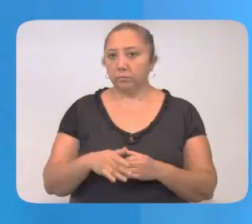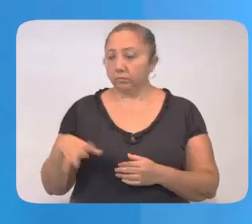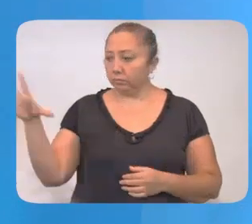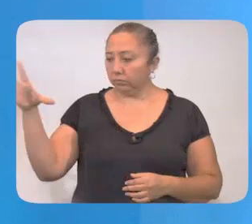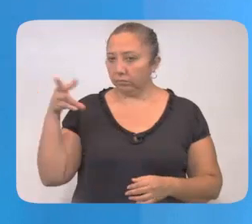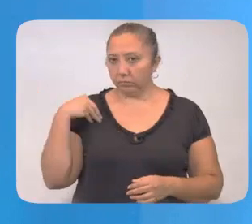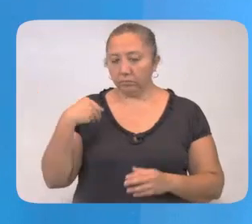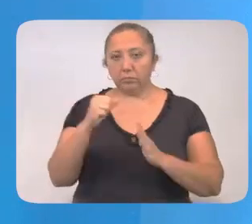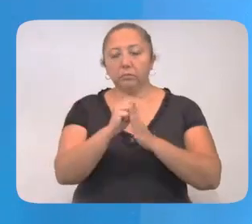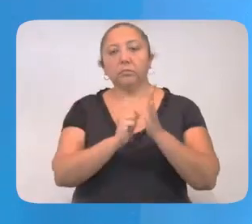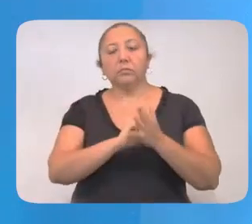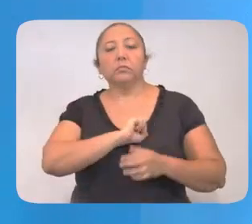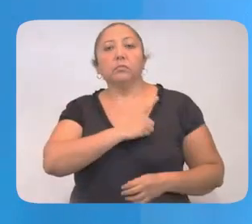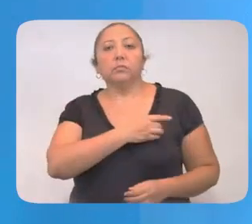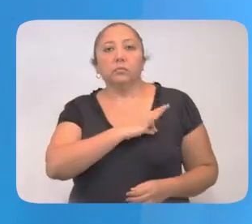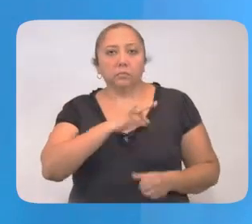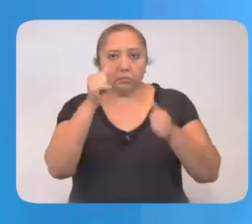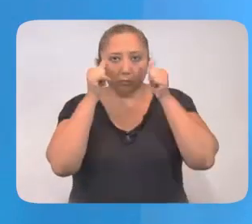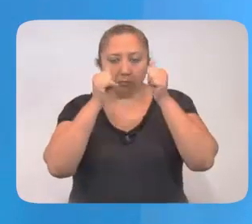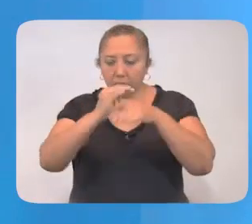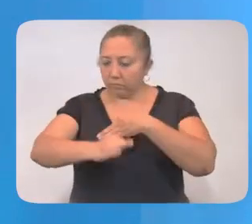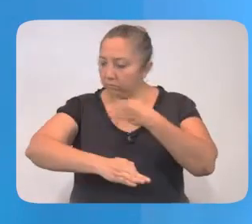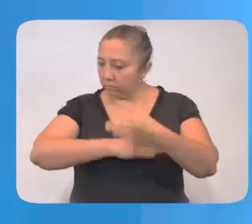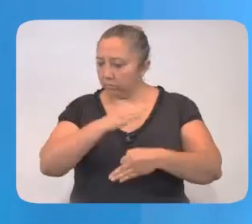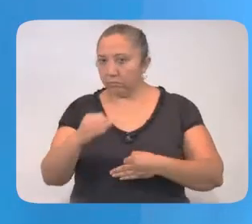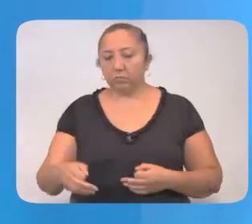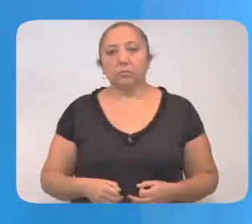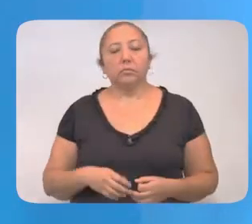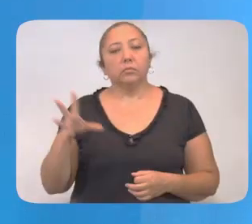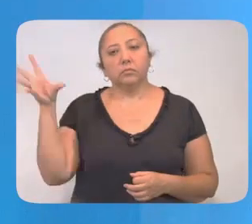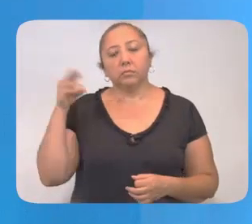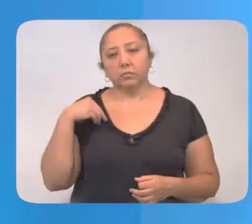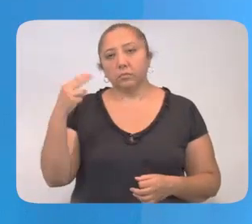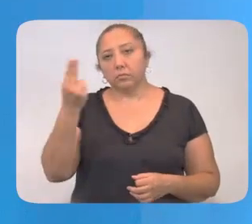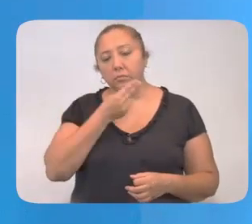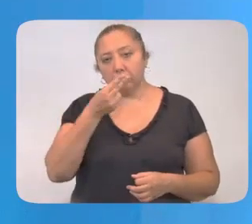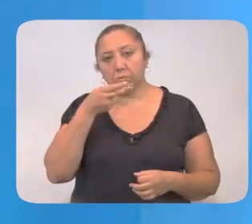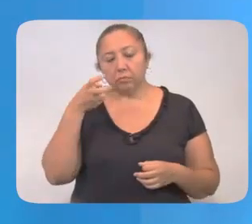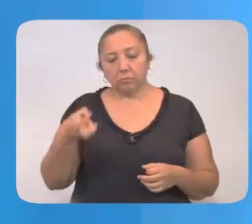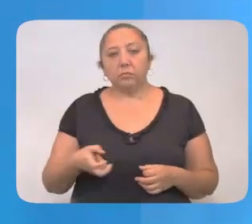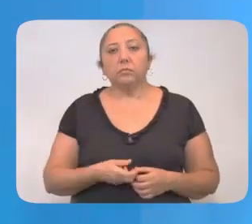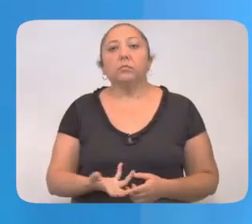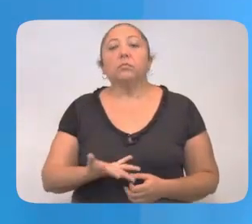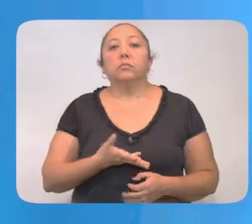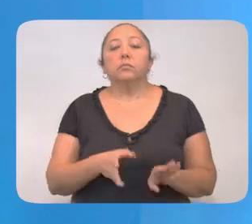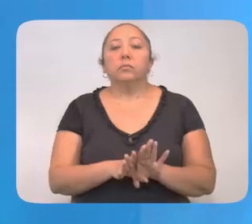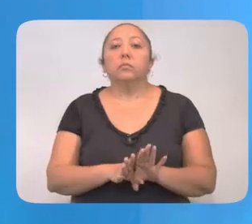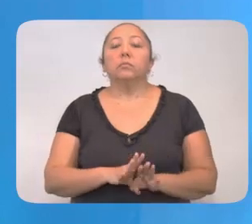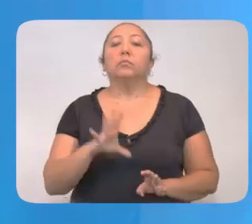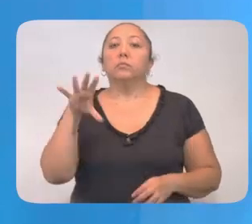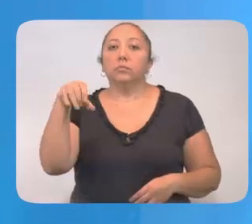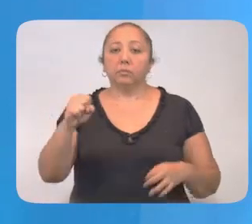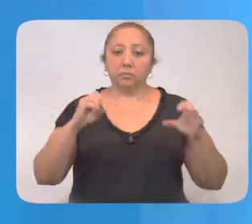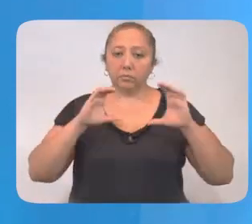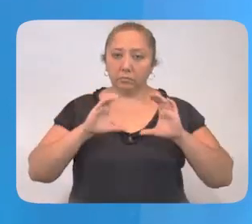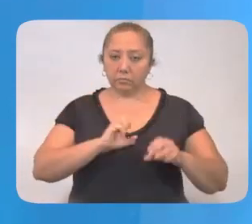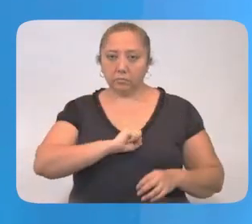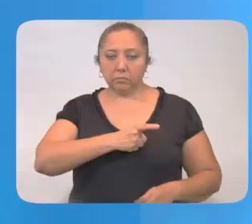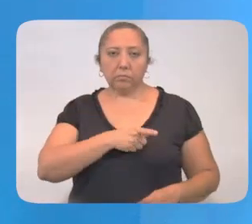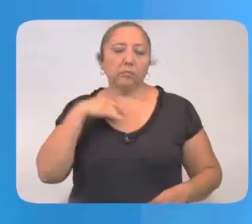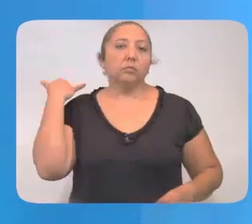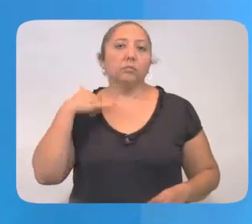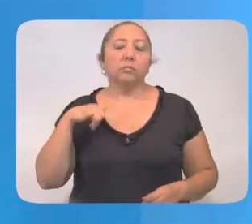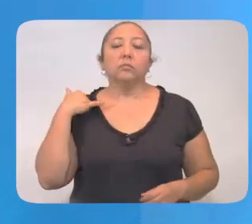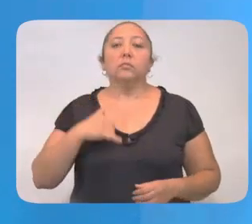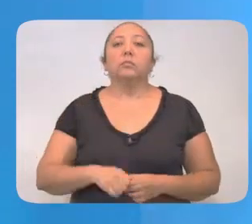coronavirus y el sistema de salud pueda atender a todos los contagiados que lo requieran. Estas medidas tienen como objetivo proteger la salud de los